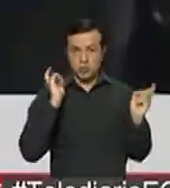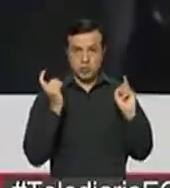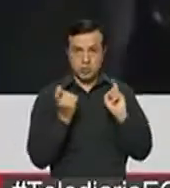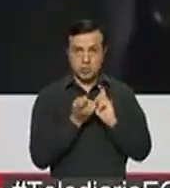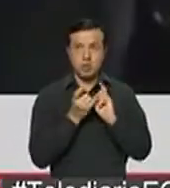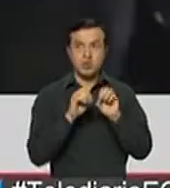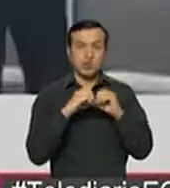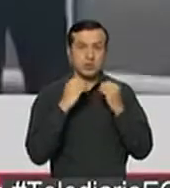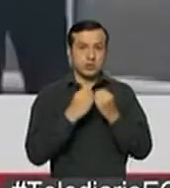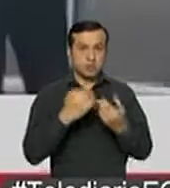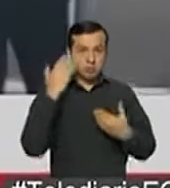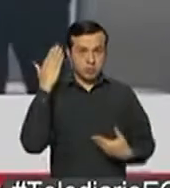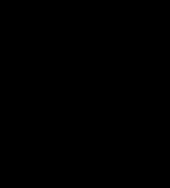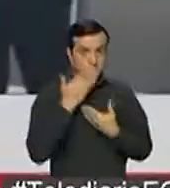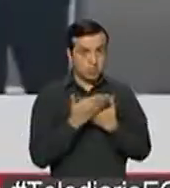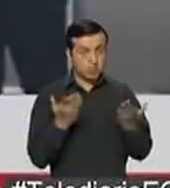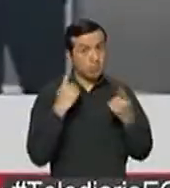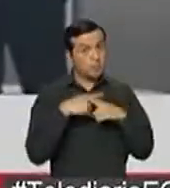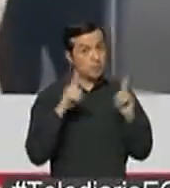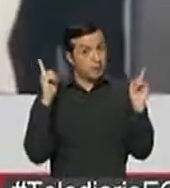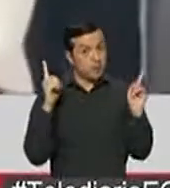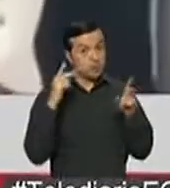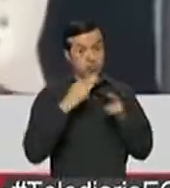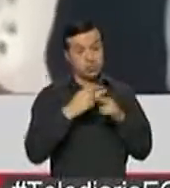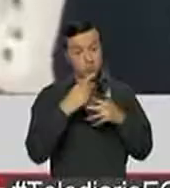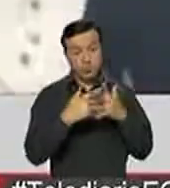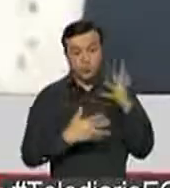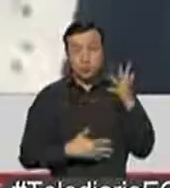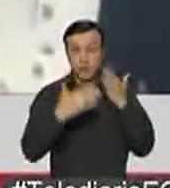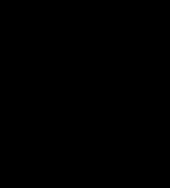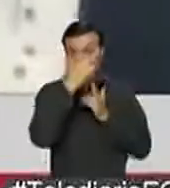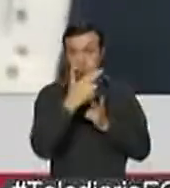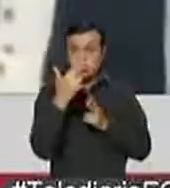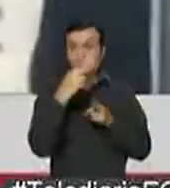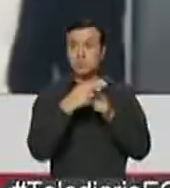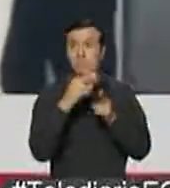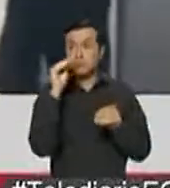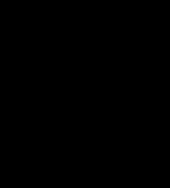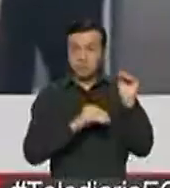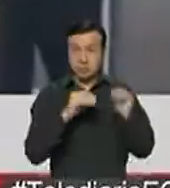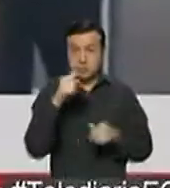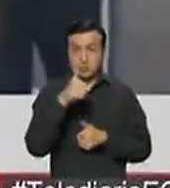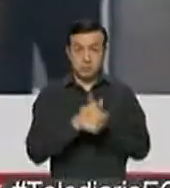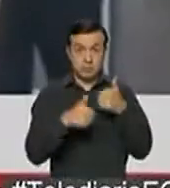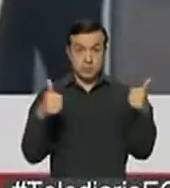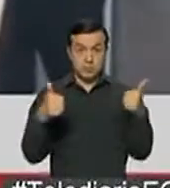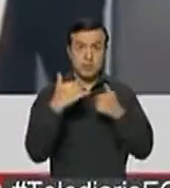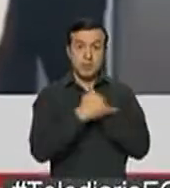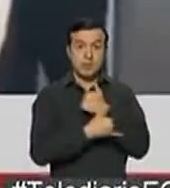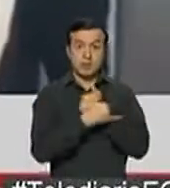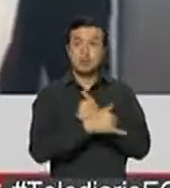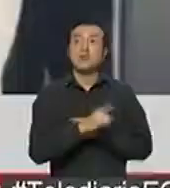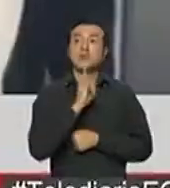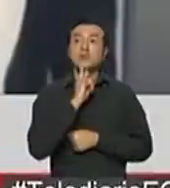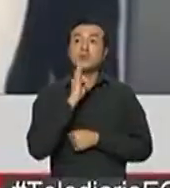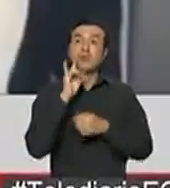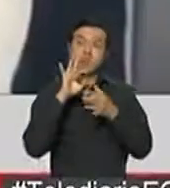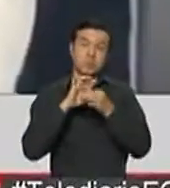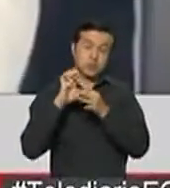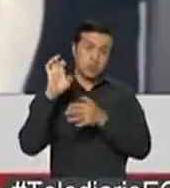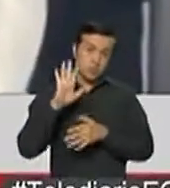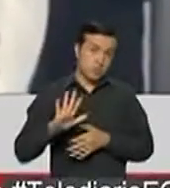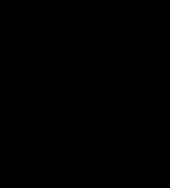partido político. Sin embargo, en las listas de grupos terroristas elaboradas por las autoridades de Estados Unidos y la Unión